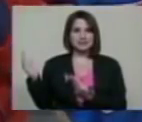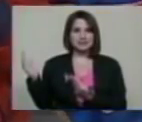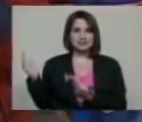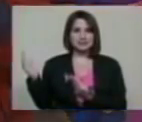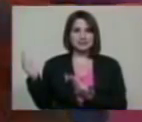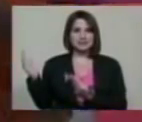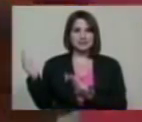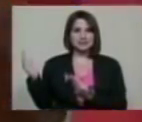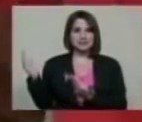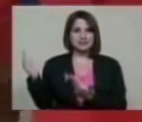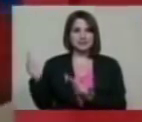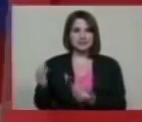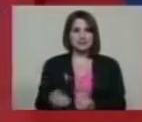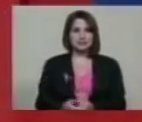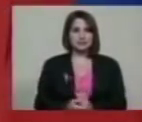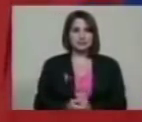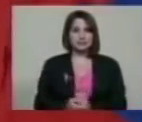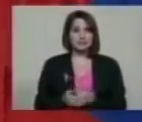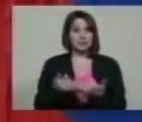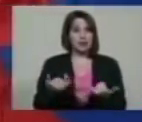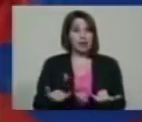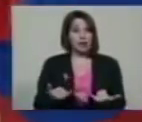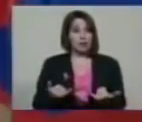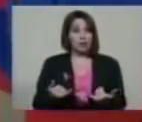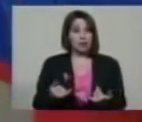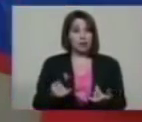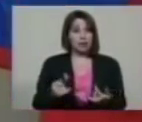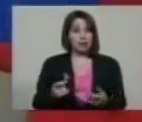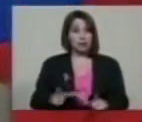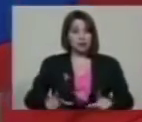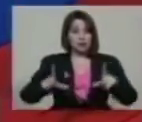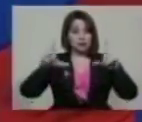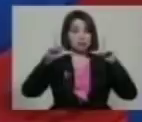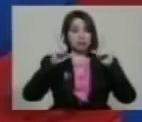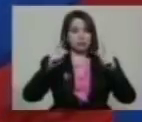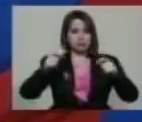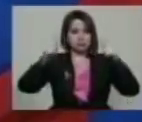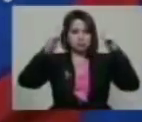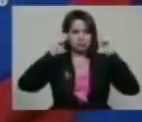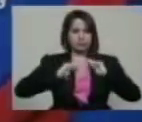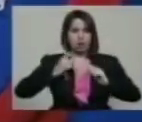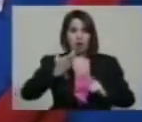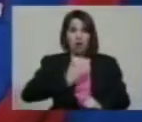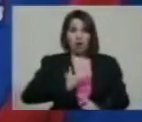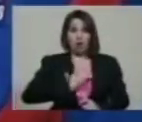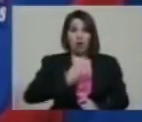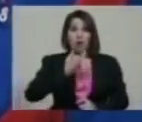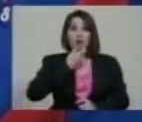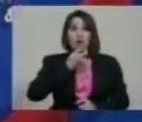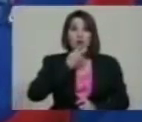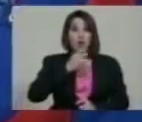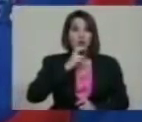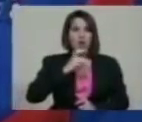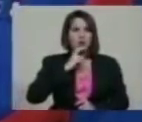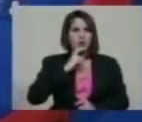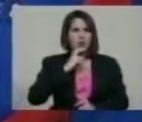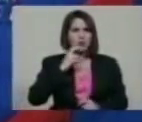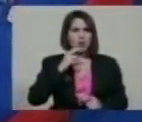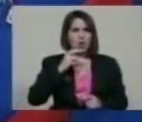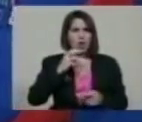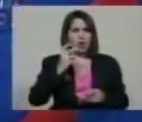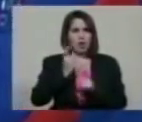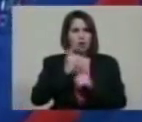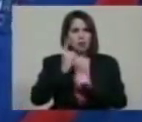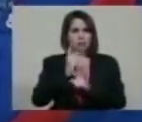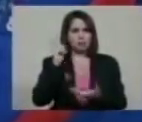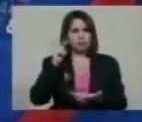Distintiva de condecoración a los atletas que obtuvieron medalla de oro en su participación en los Juegos Olímpicos de